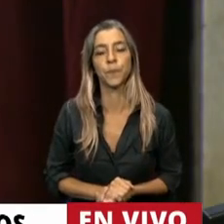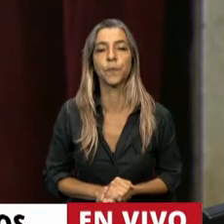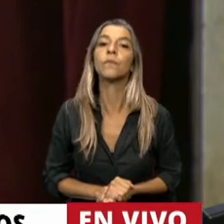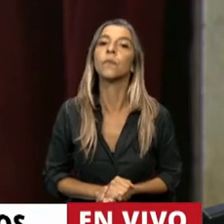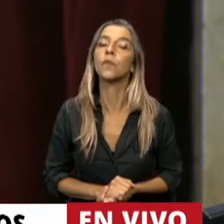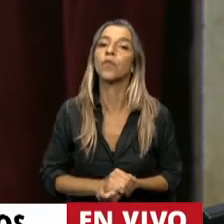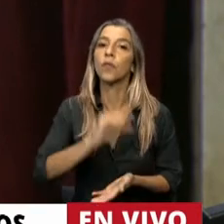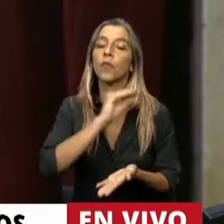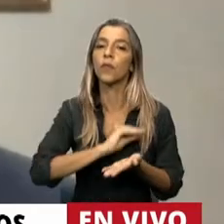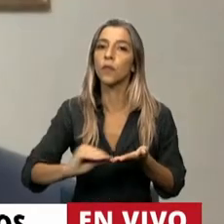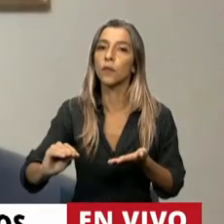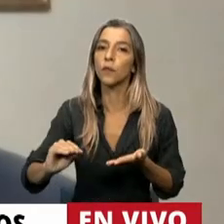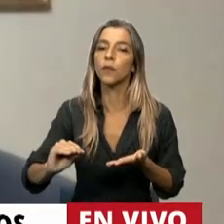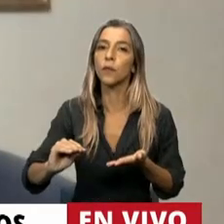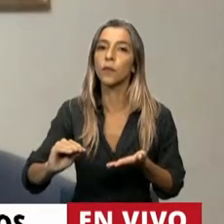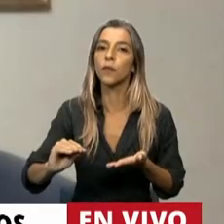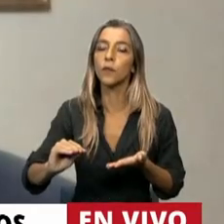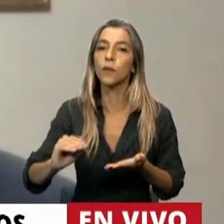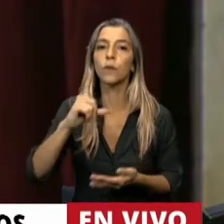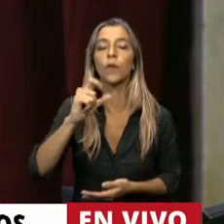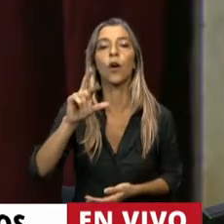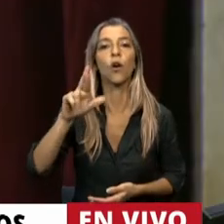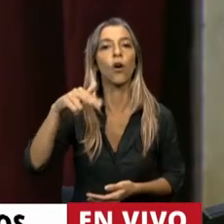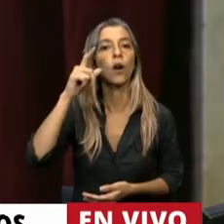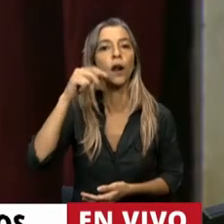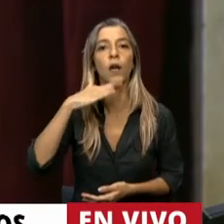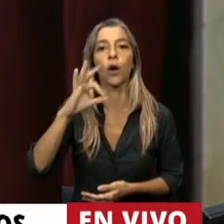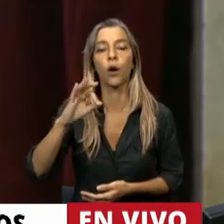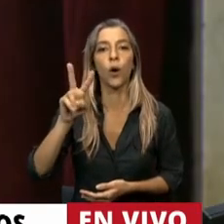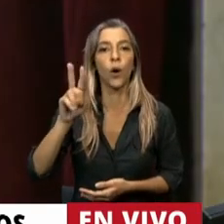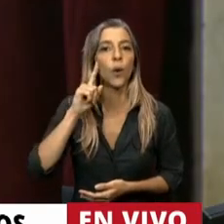diputado diputada cornejo virginia